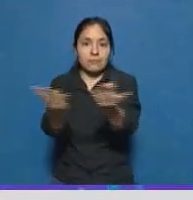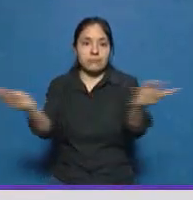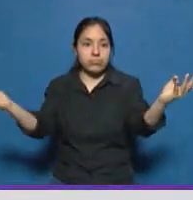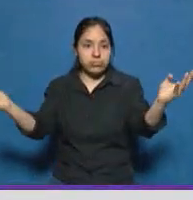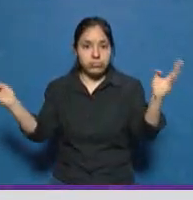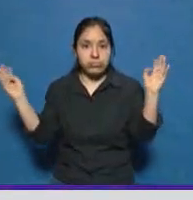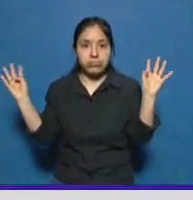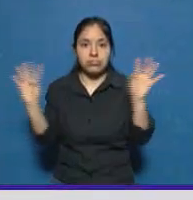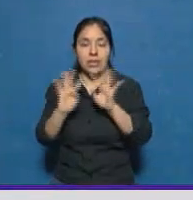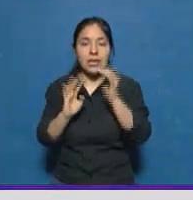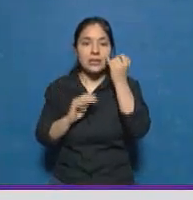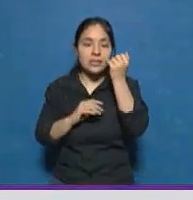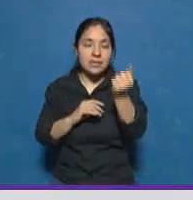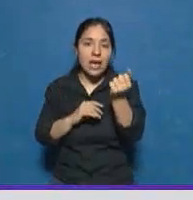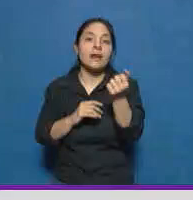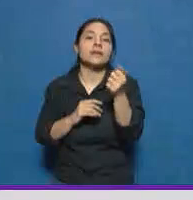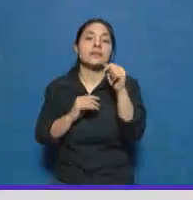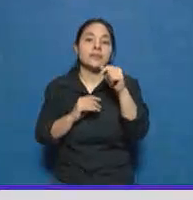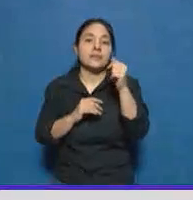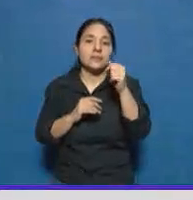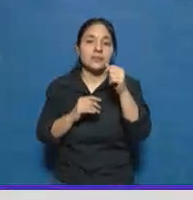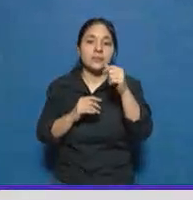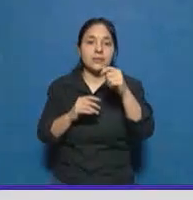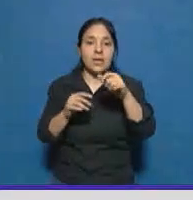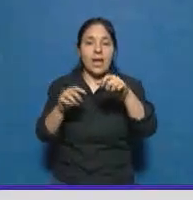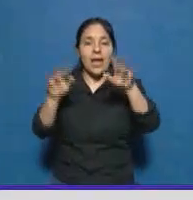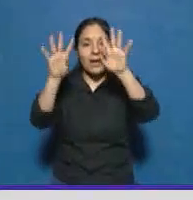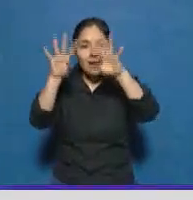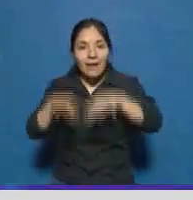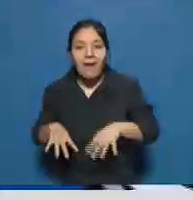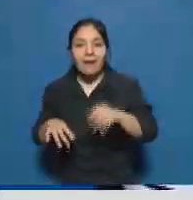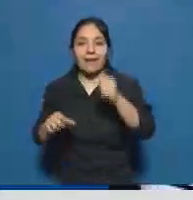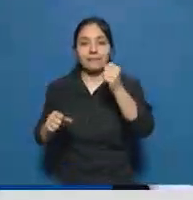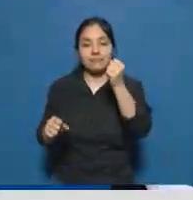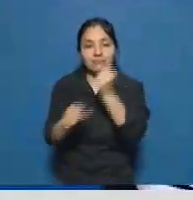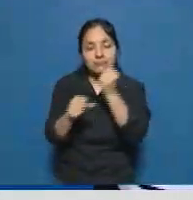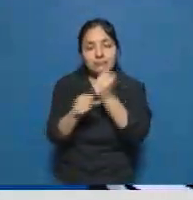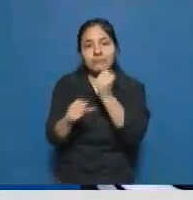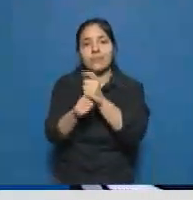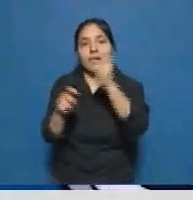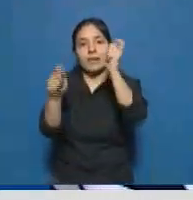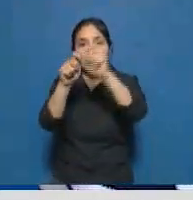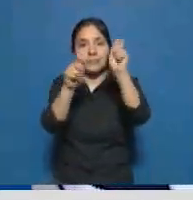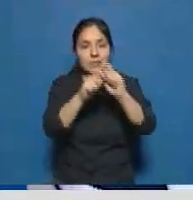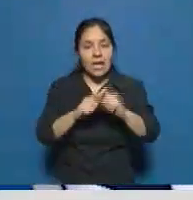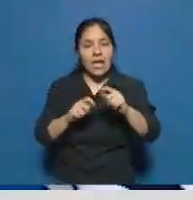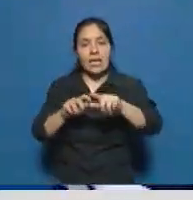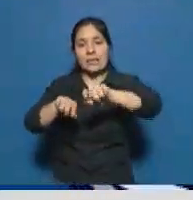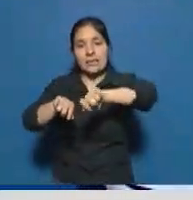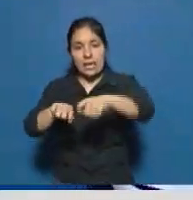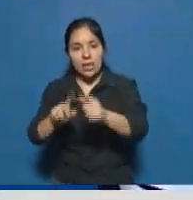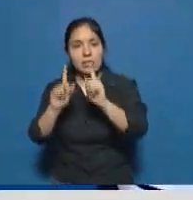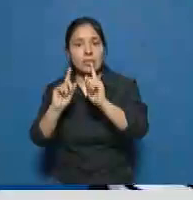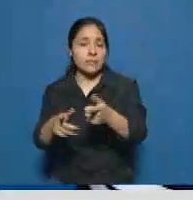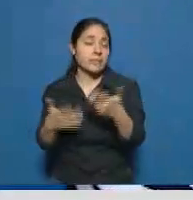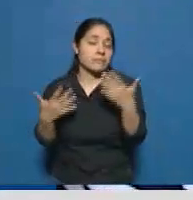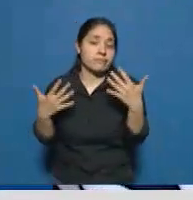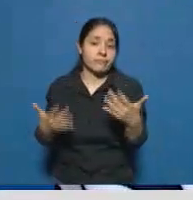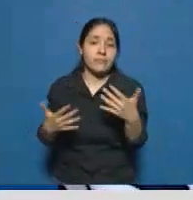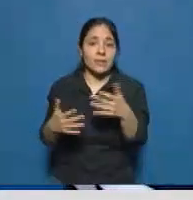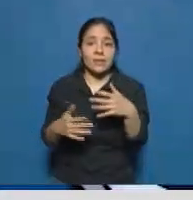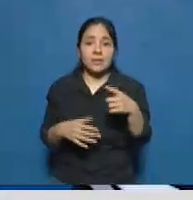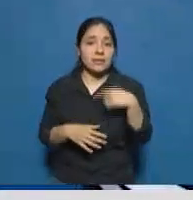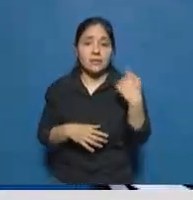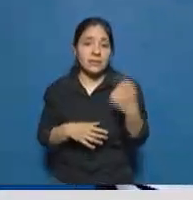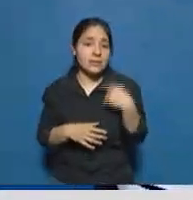ido reforzando las rejas, las cosas, la puerta, que no la mantenemos cerrada, pero bueno, como te digo, se la